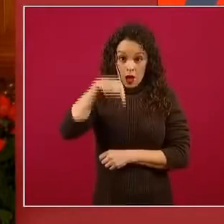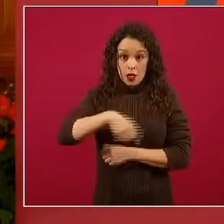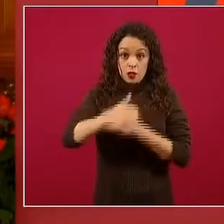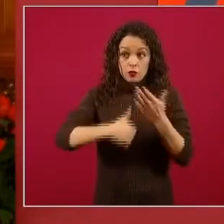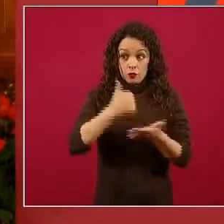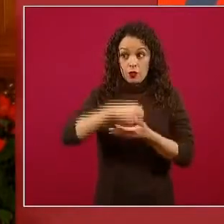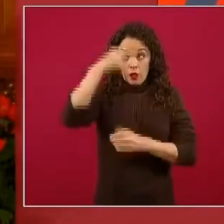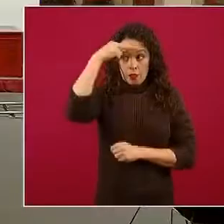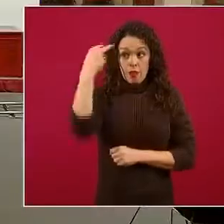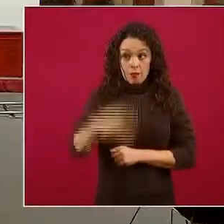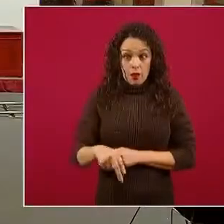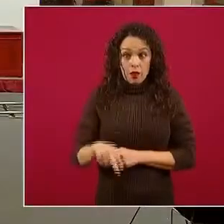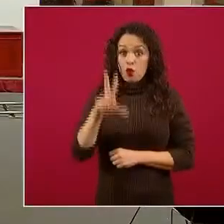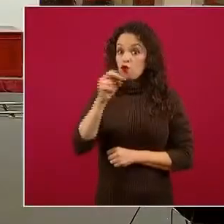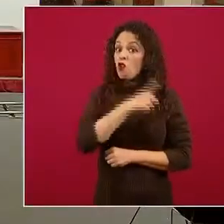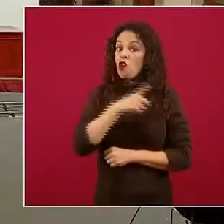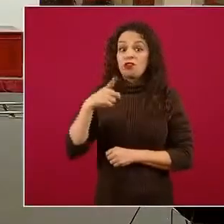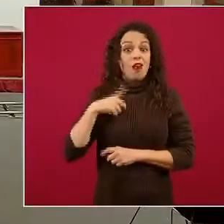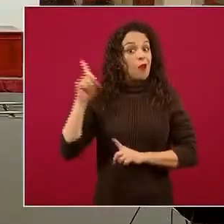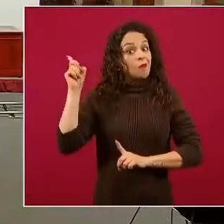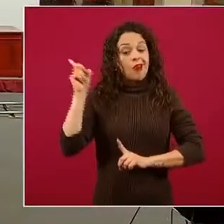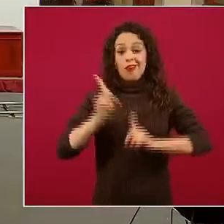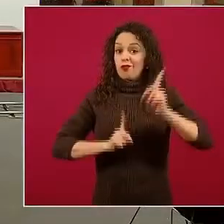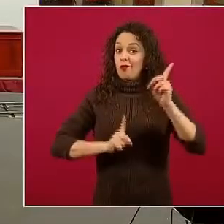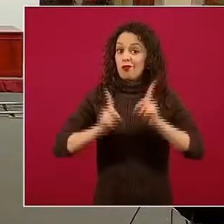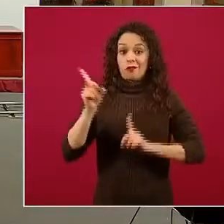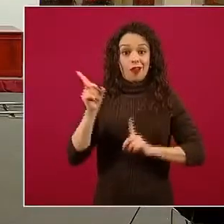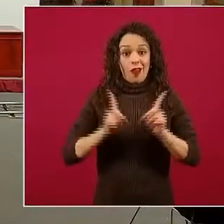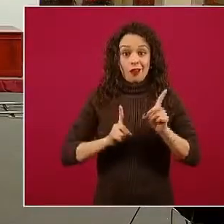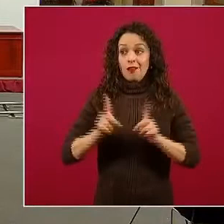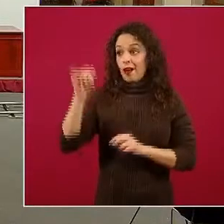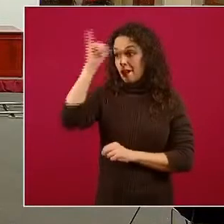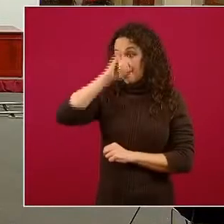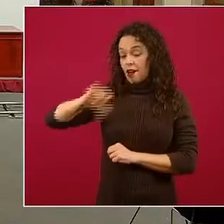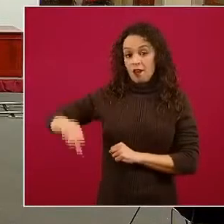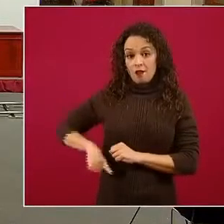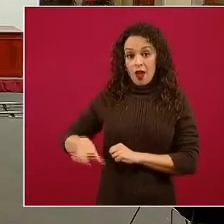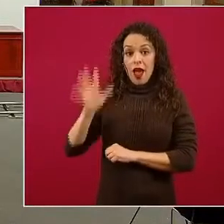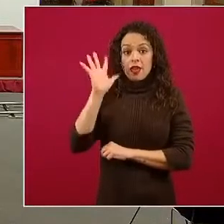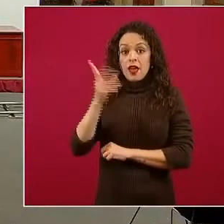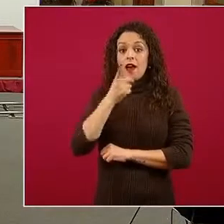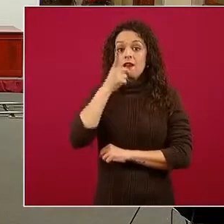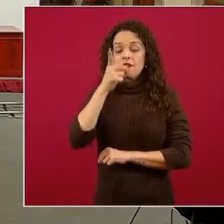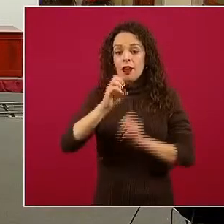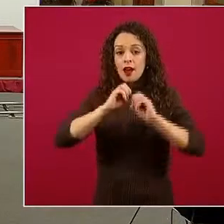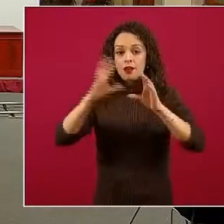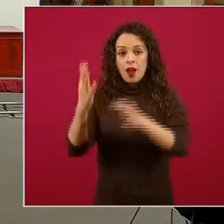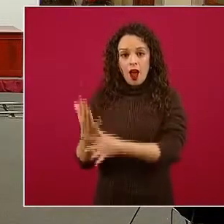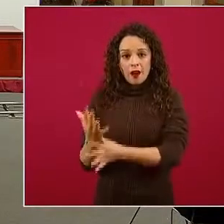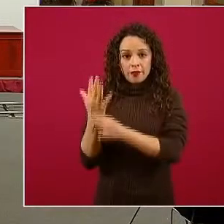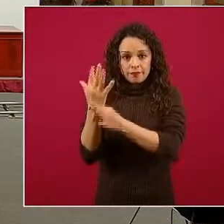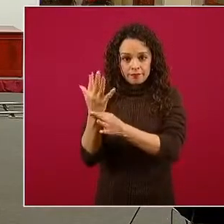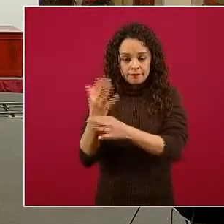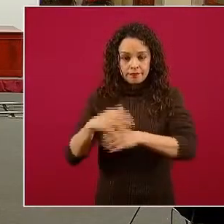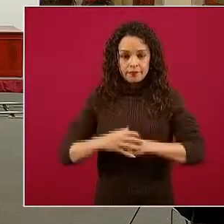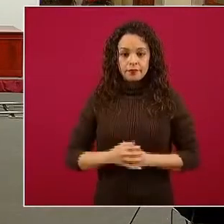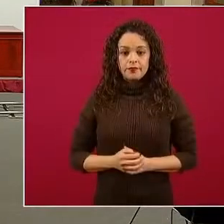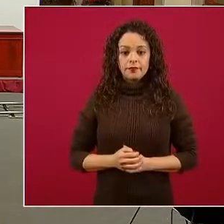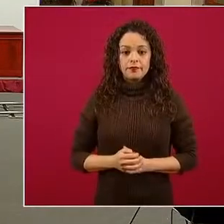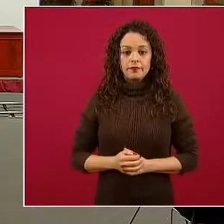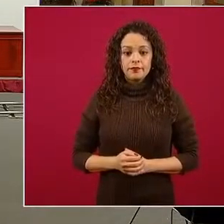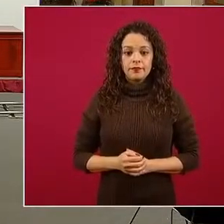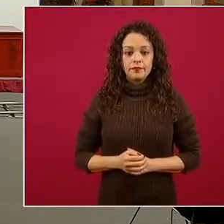duda alguna, la jefa de gobierno de la Ciudad de México lo ha señalado con claridad. La siguiente, por favor.